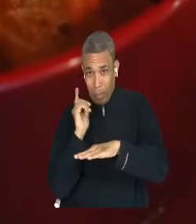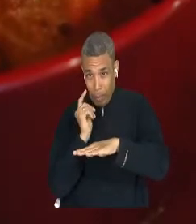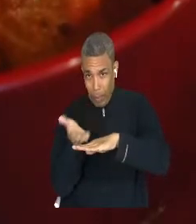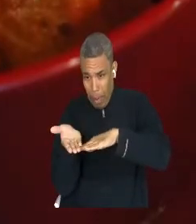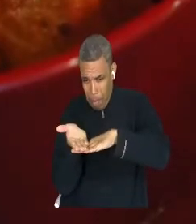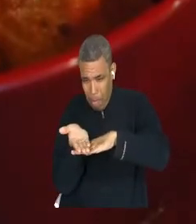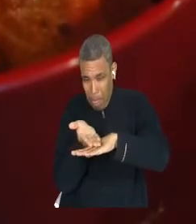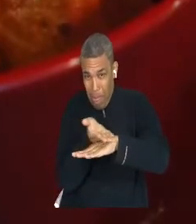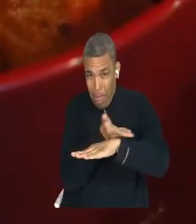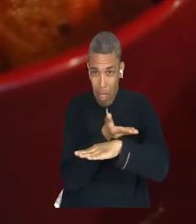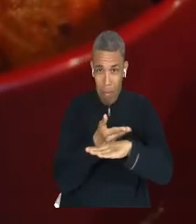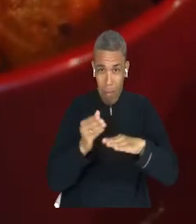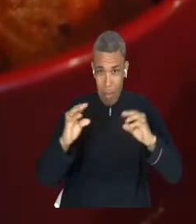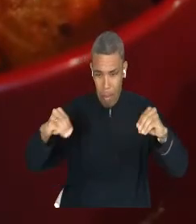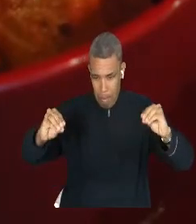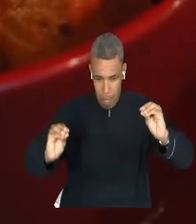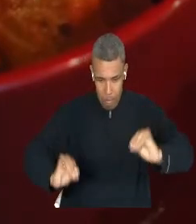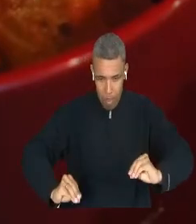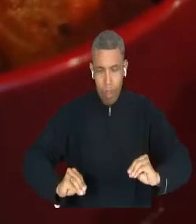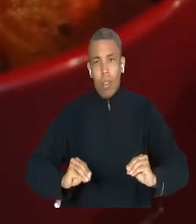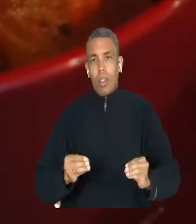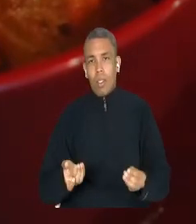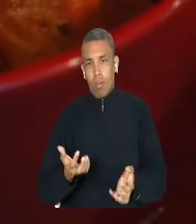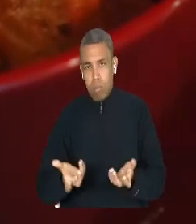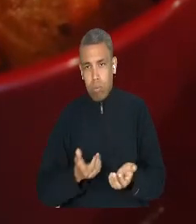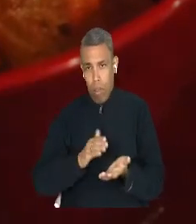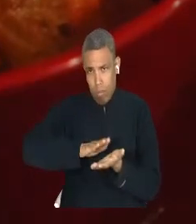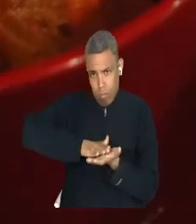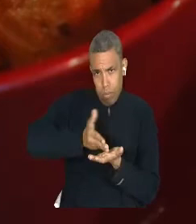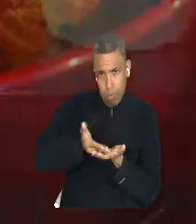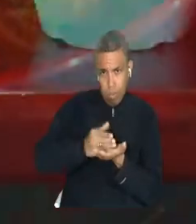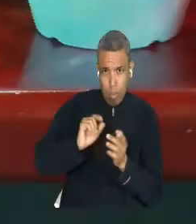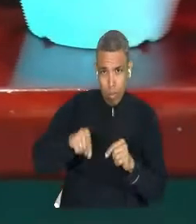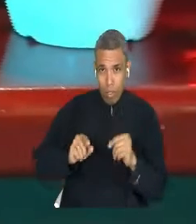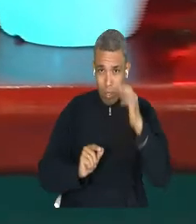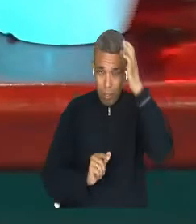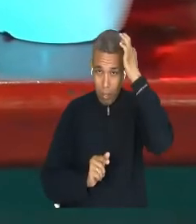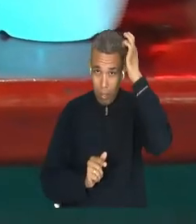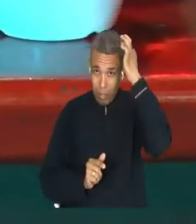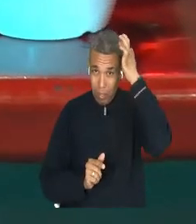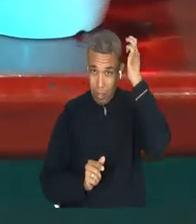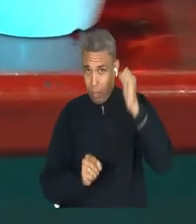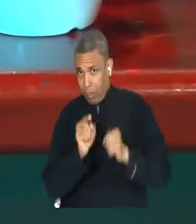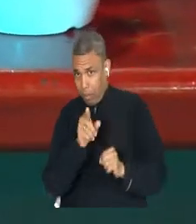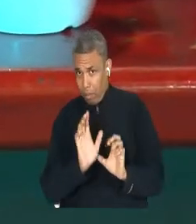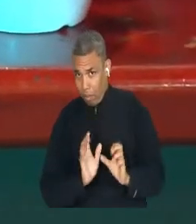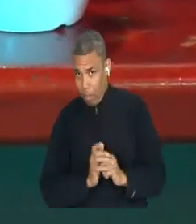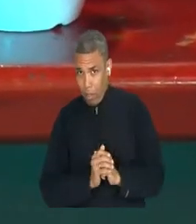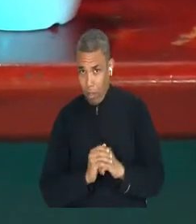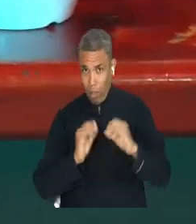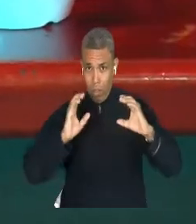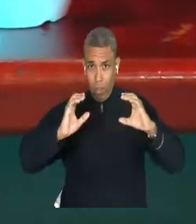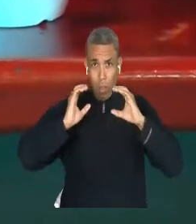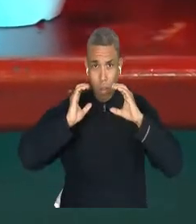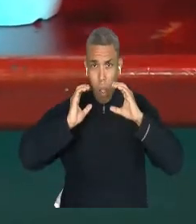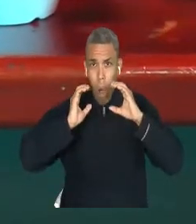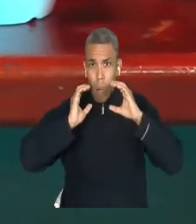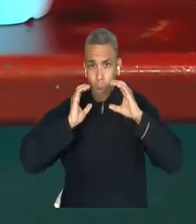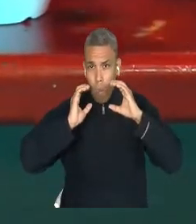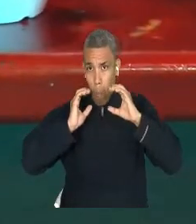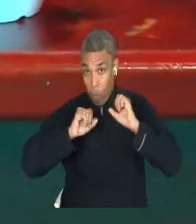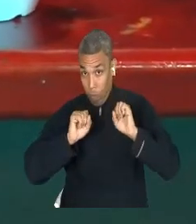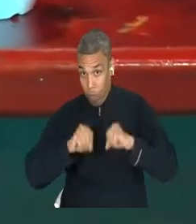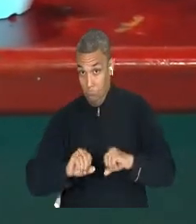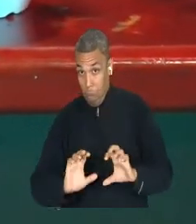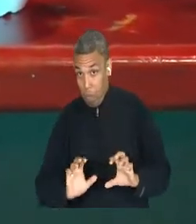para la hamburguesa Old Trafford. ¿Usted se le mide luego de este programa a comerse la hamburguesa o usted está guardando la línea? Ah, no, a mí no, y